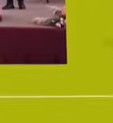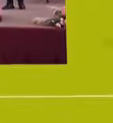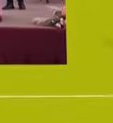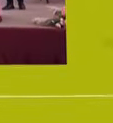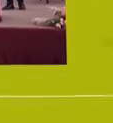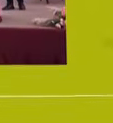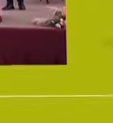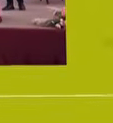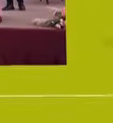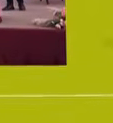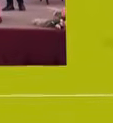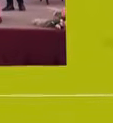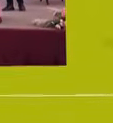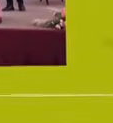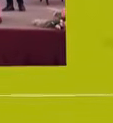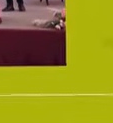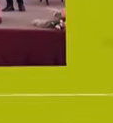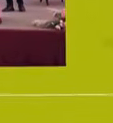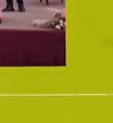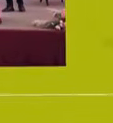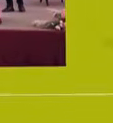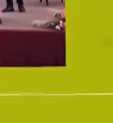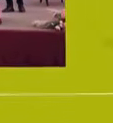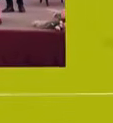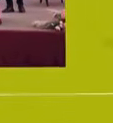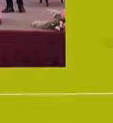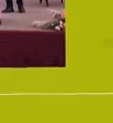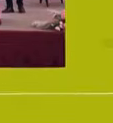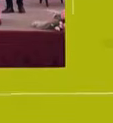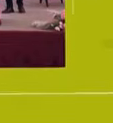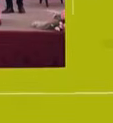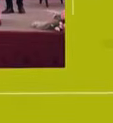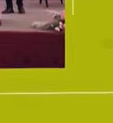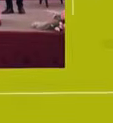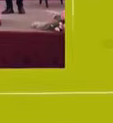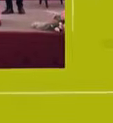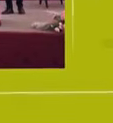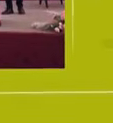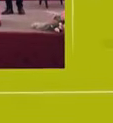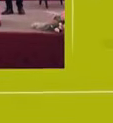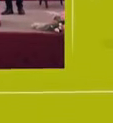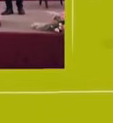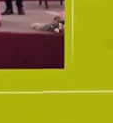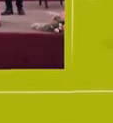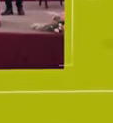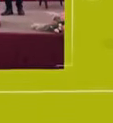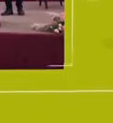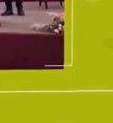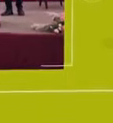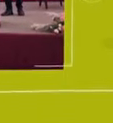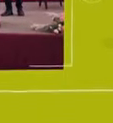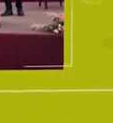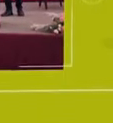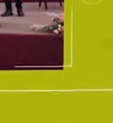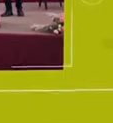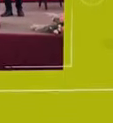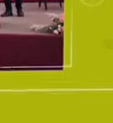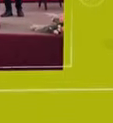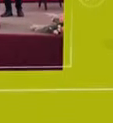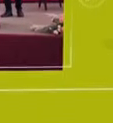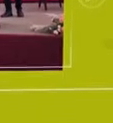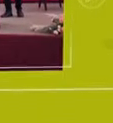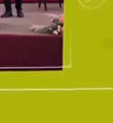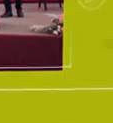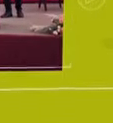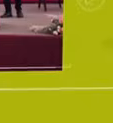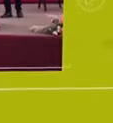de Investigadoras e Investigadores. Fue docente a nivel licenciatura en diferentes programas de psicología y ha publicado